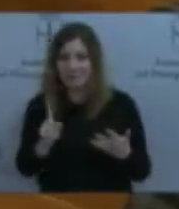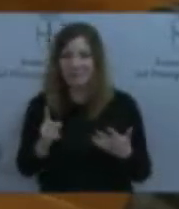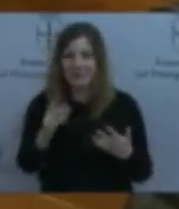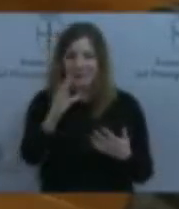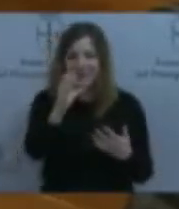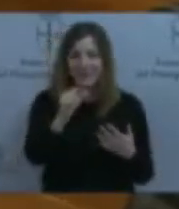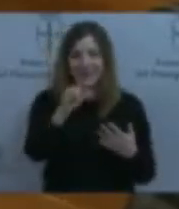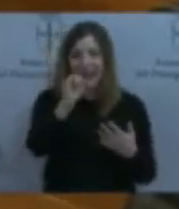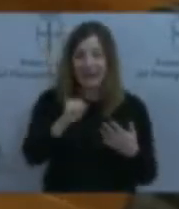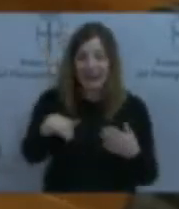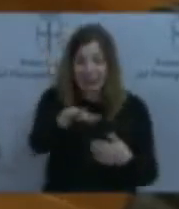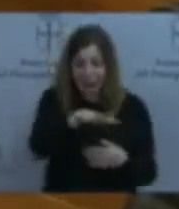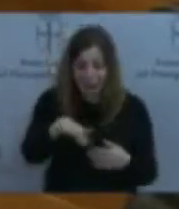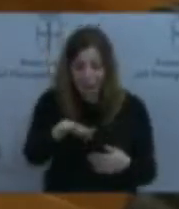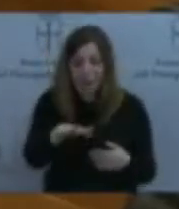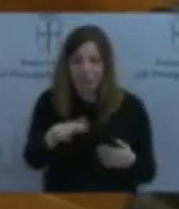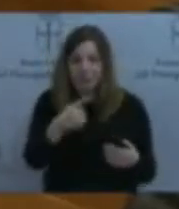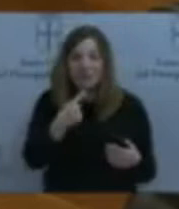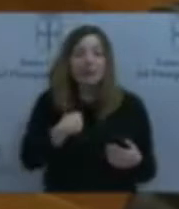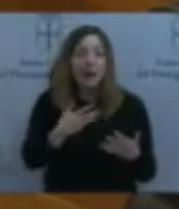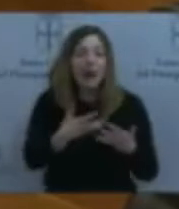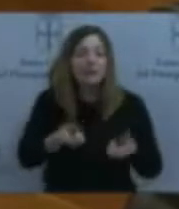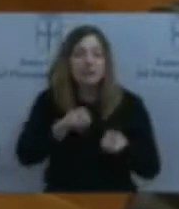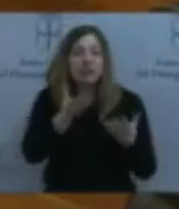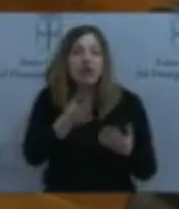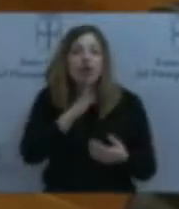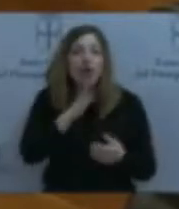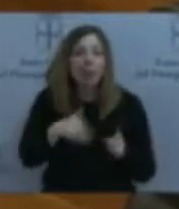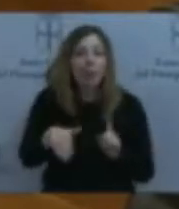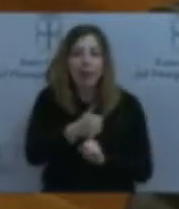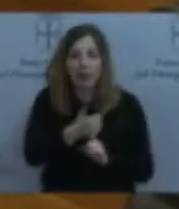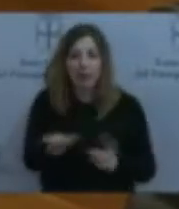la encontró y de dónde salió, porque, repito, no la hemos encontrado.